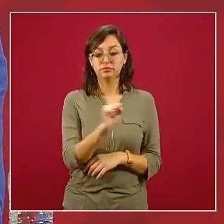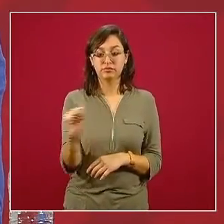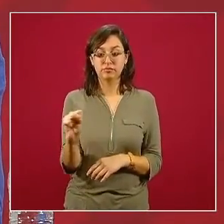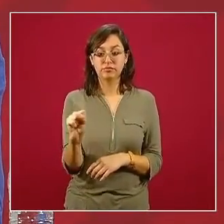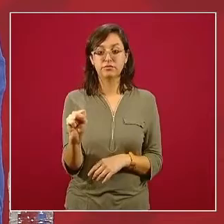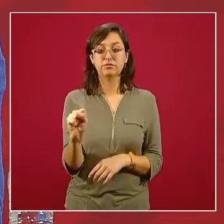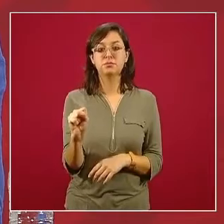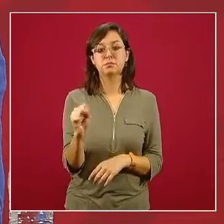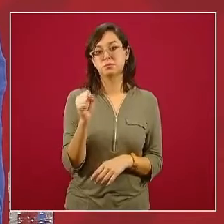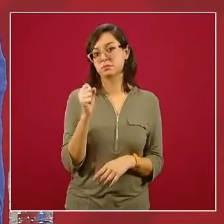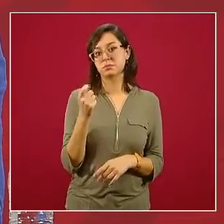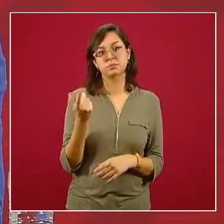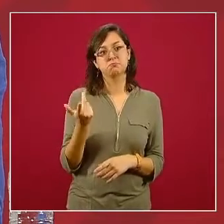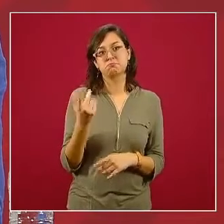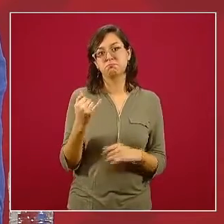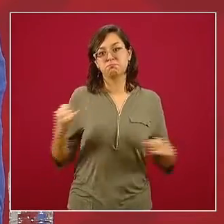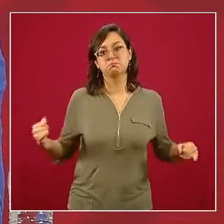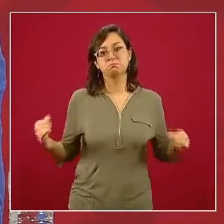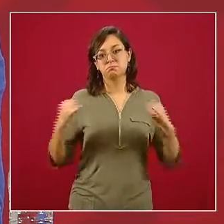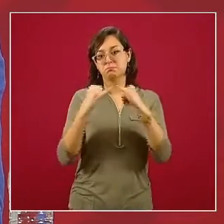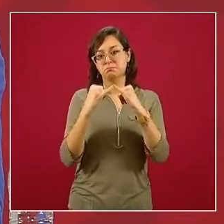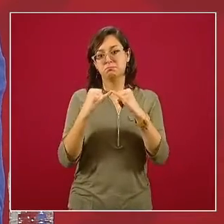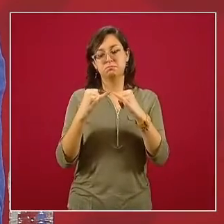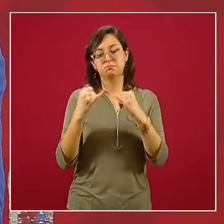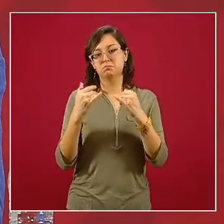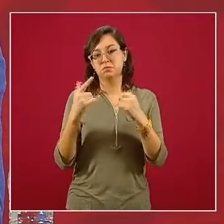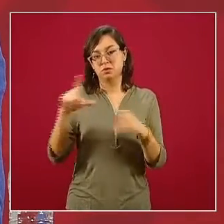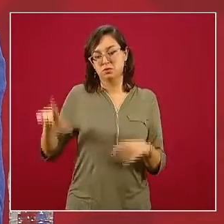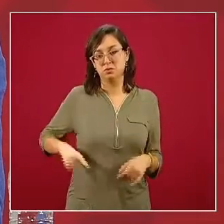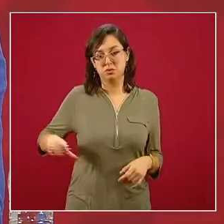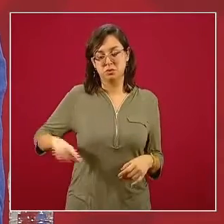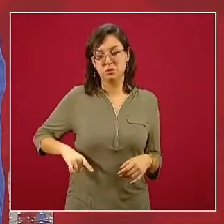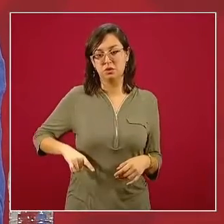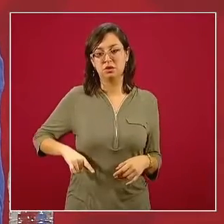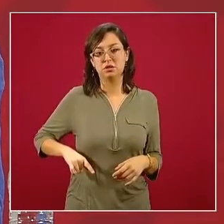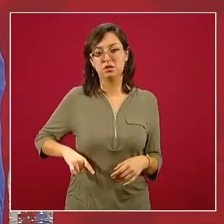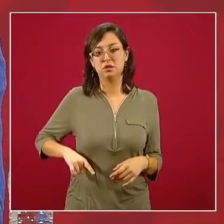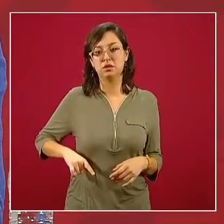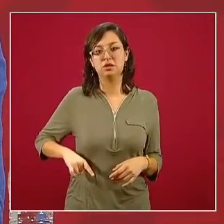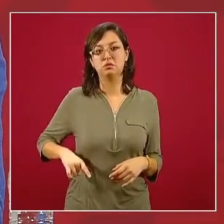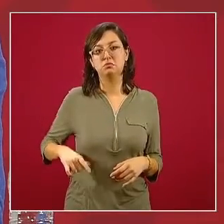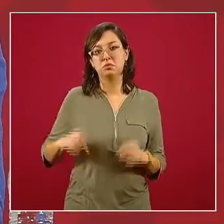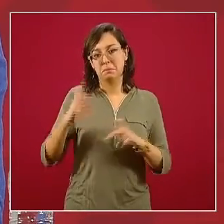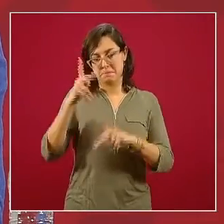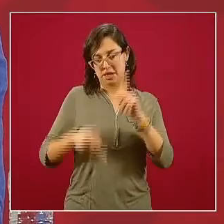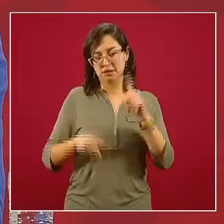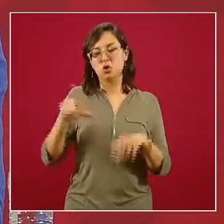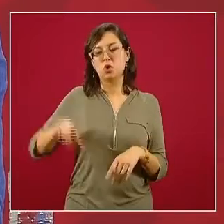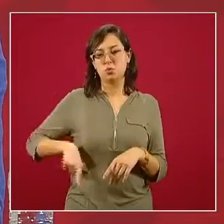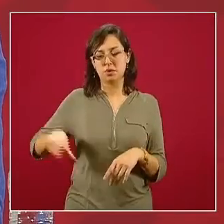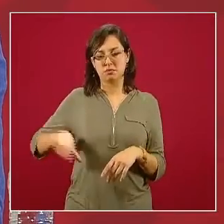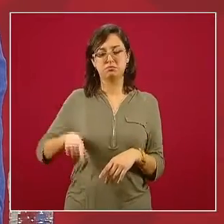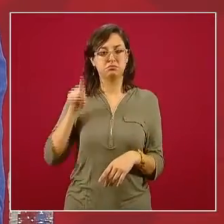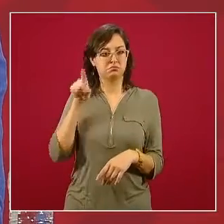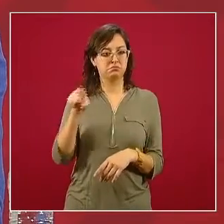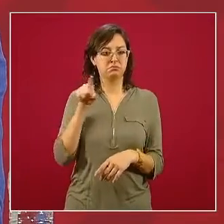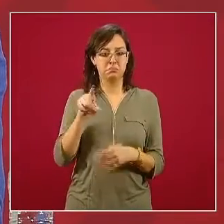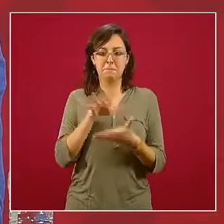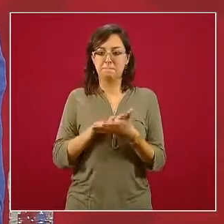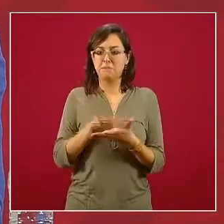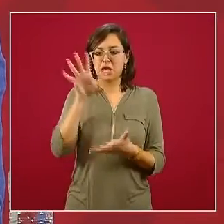es probablemente la institución pública, la institución gubernamental o parcialmente gubernamental con la mayor cantidad